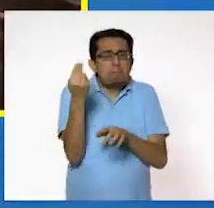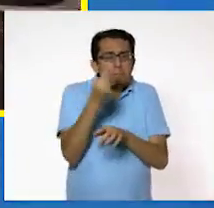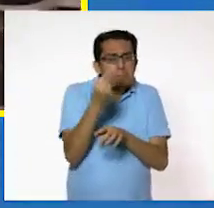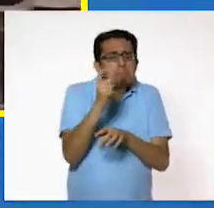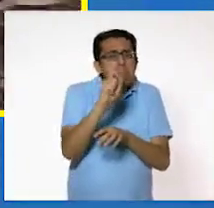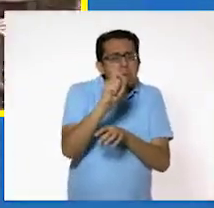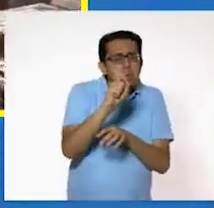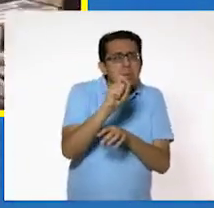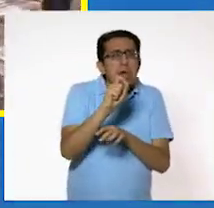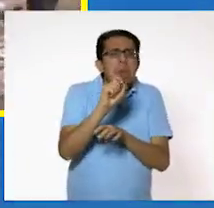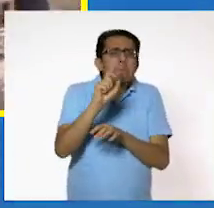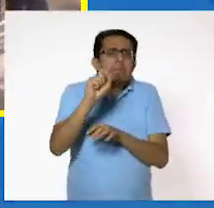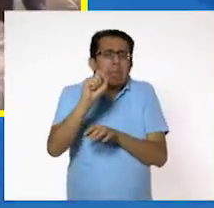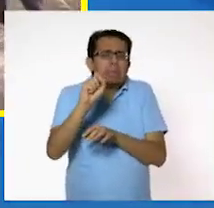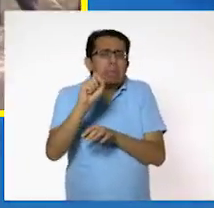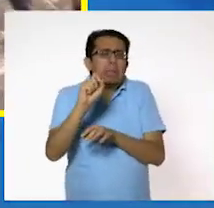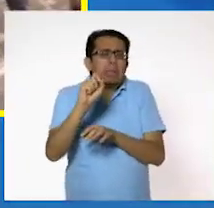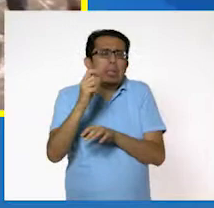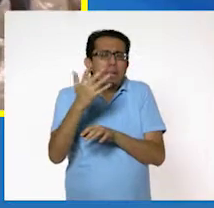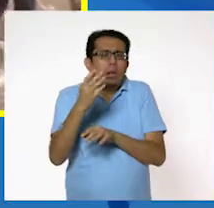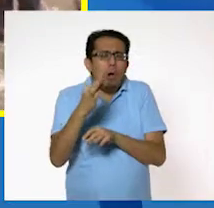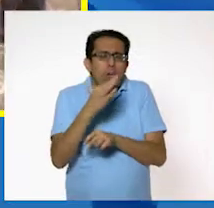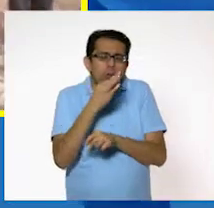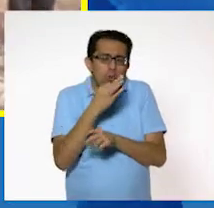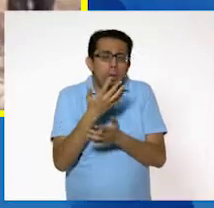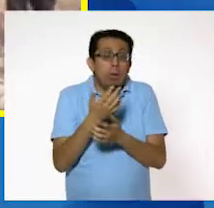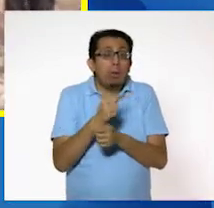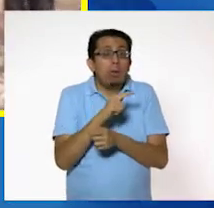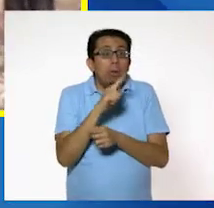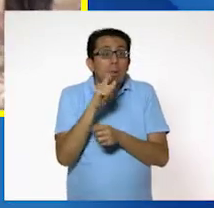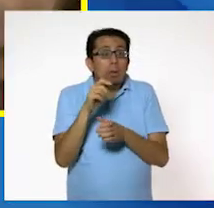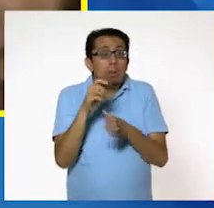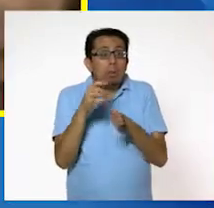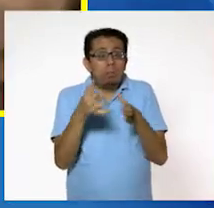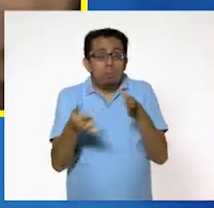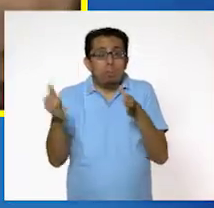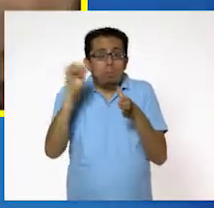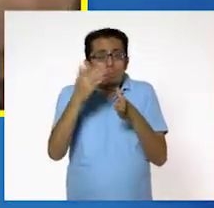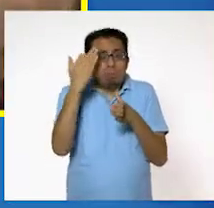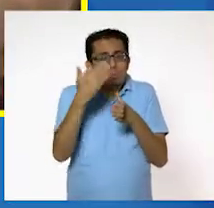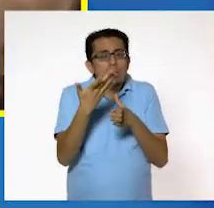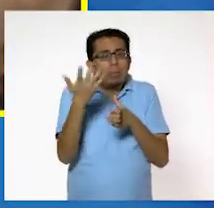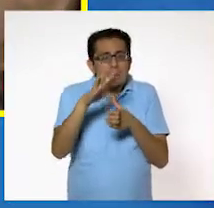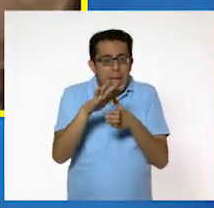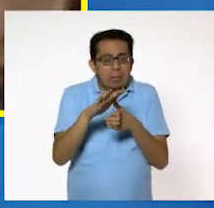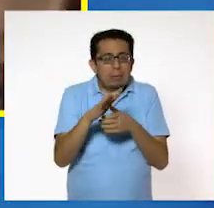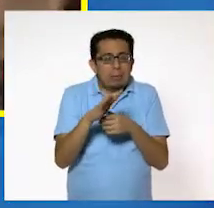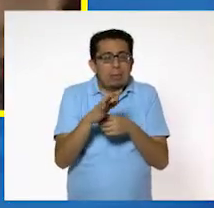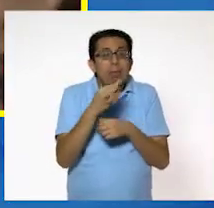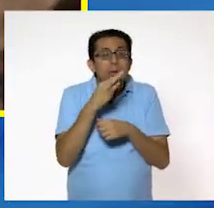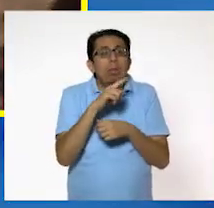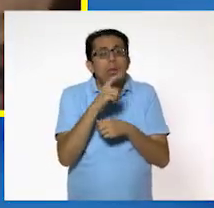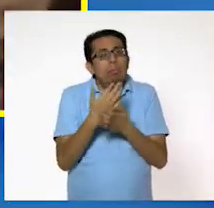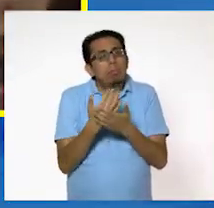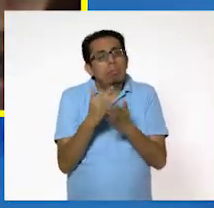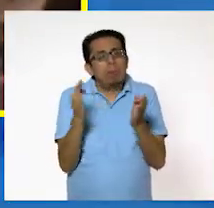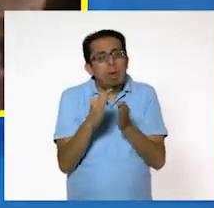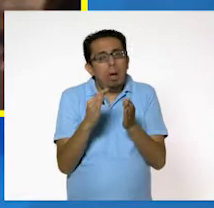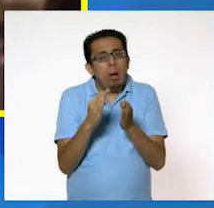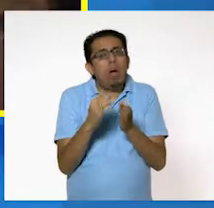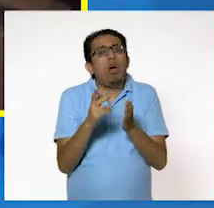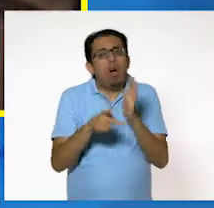a 25 minutos. Después en el vertido nos tardamos 10 minutos y en el enfriamiento 25 minutos